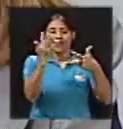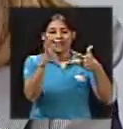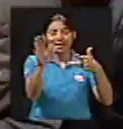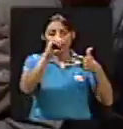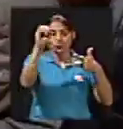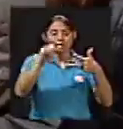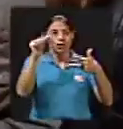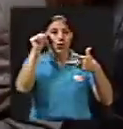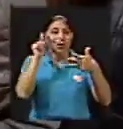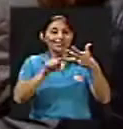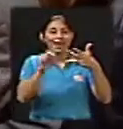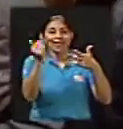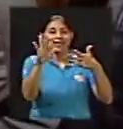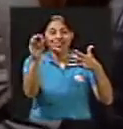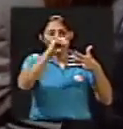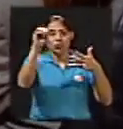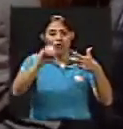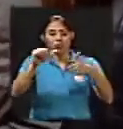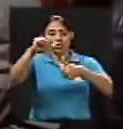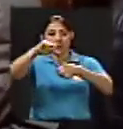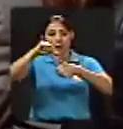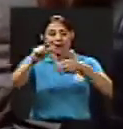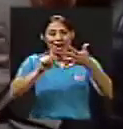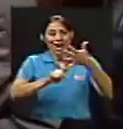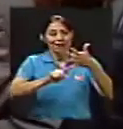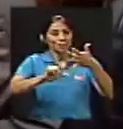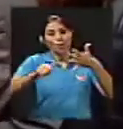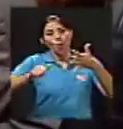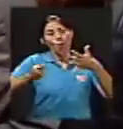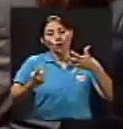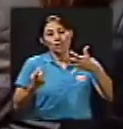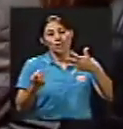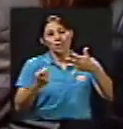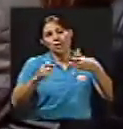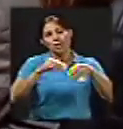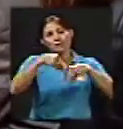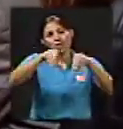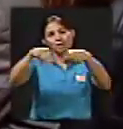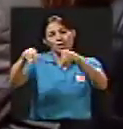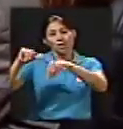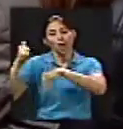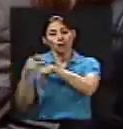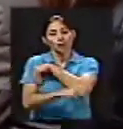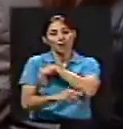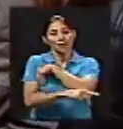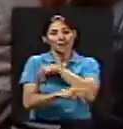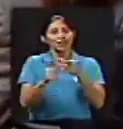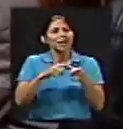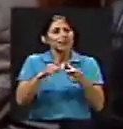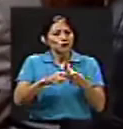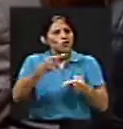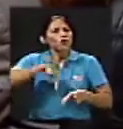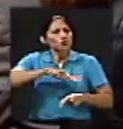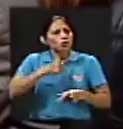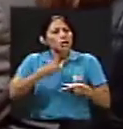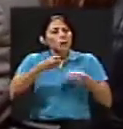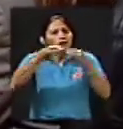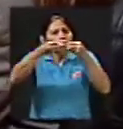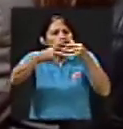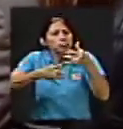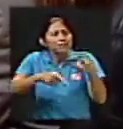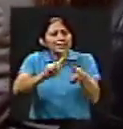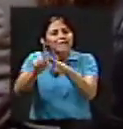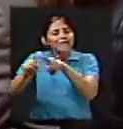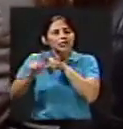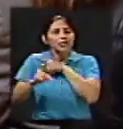va a Centroamérica y el resto a otros países. Entonces tenemos una canasta de destinos bastante diversificada. Y de